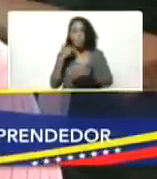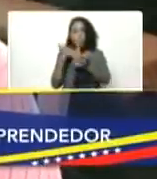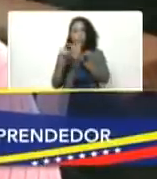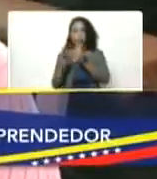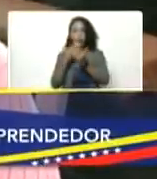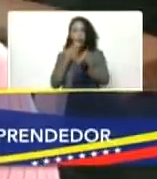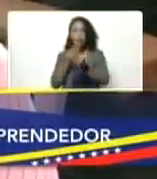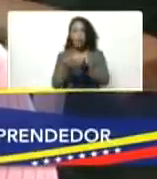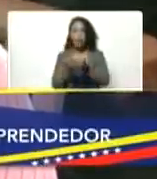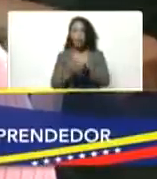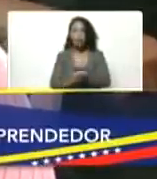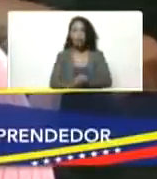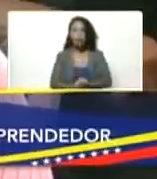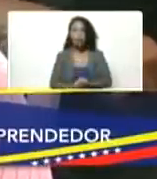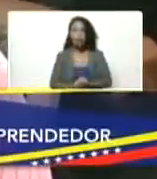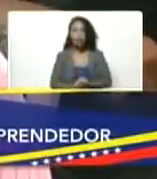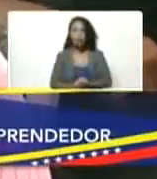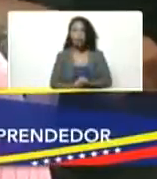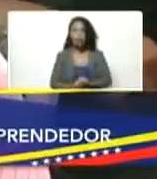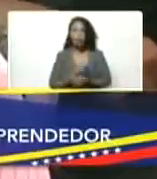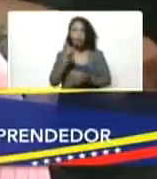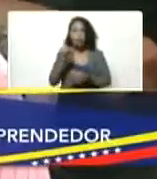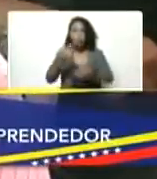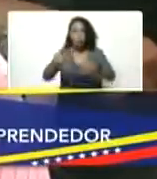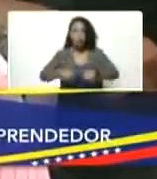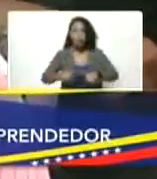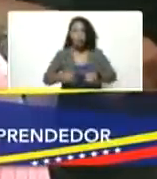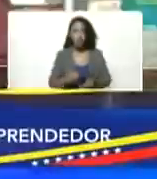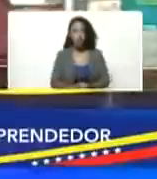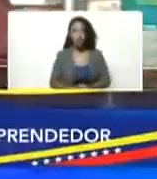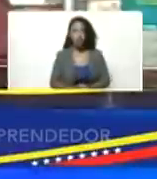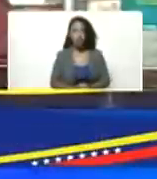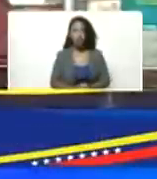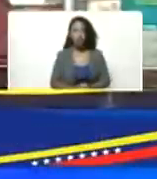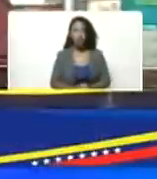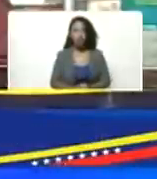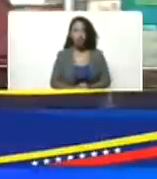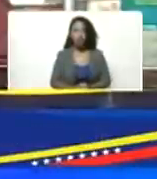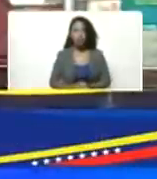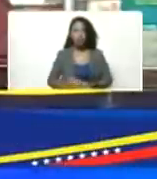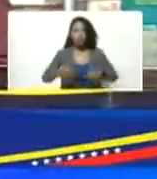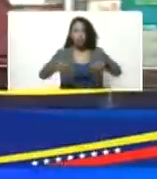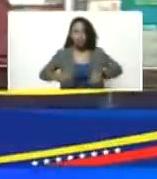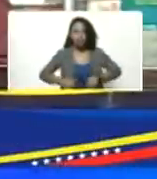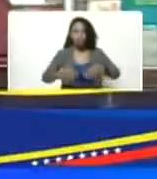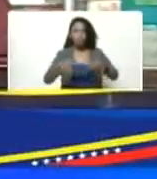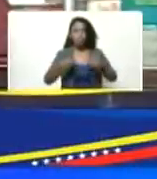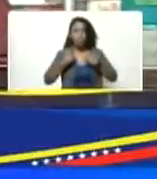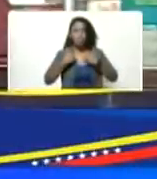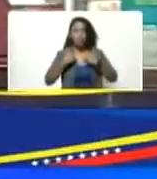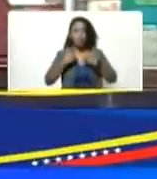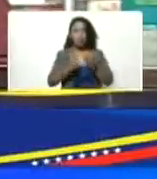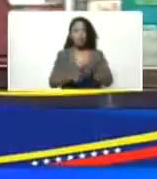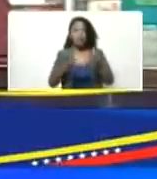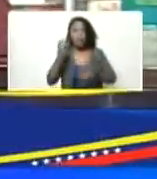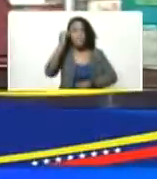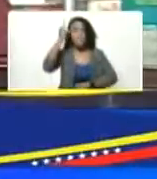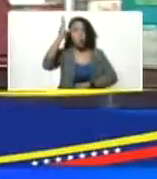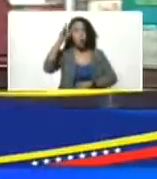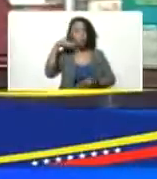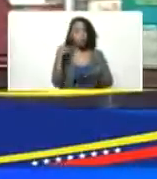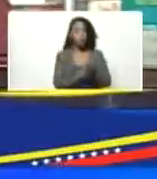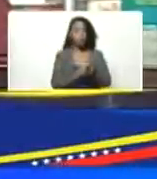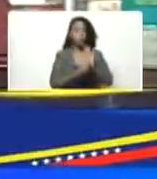de agradecimiento por su esfuerzo, por el sacrificio y por la gran capacidad que